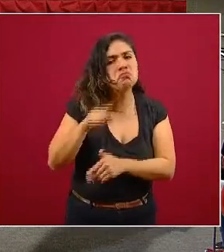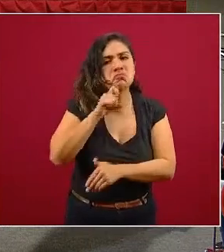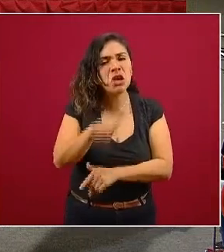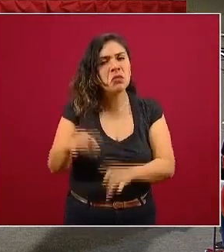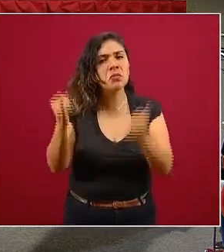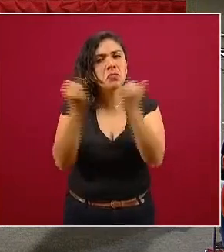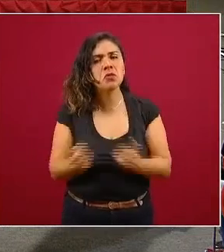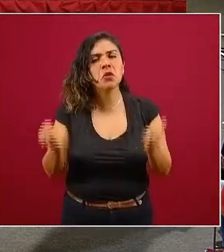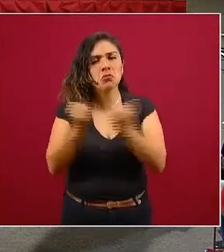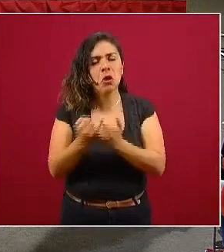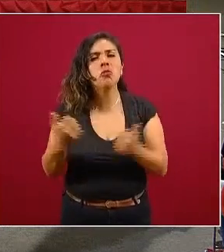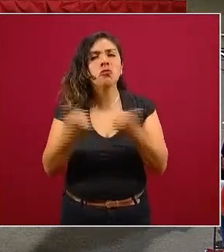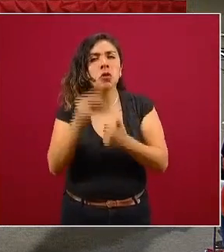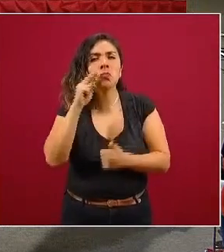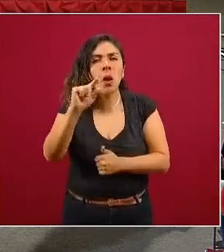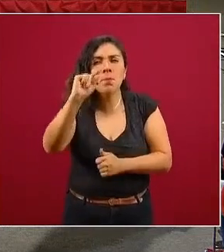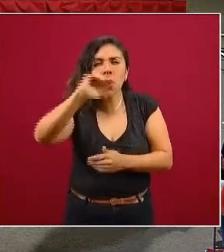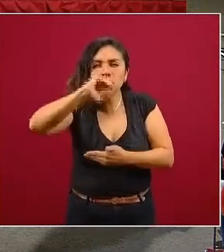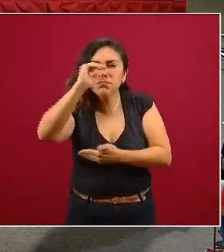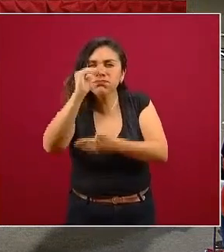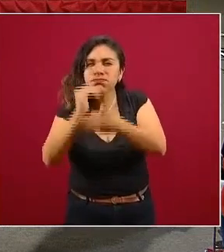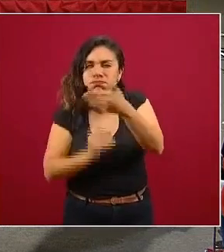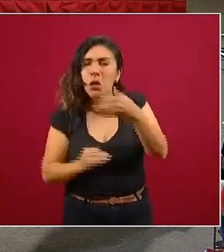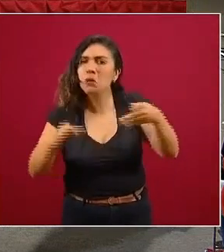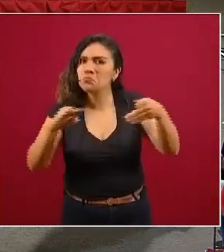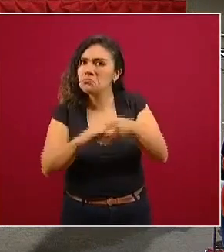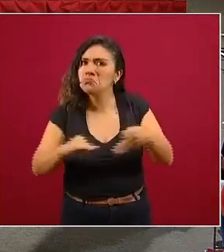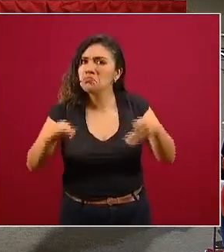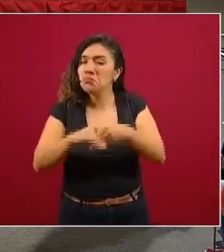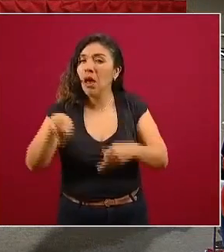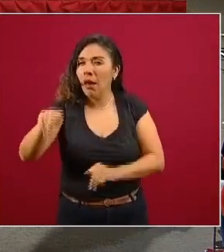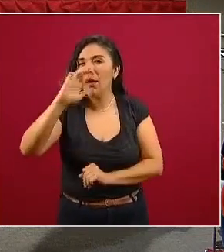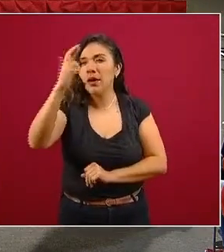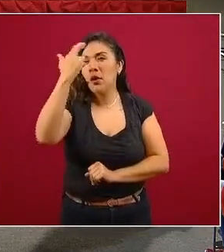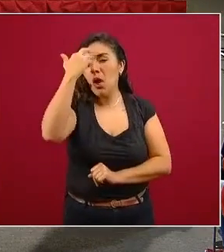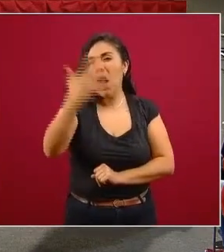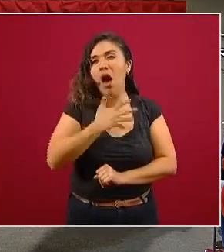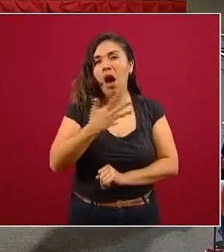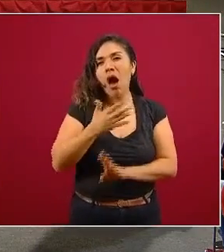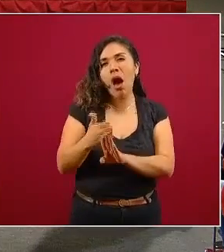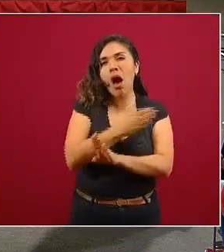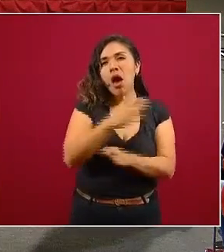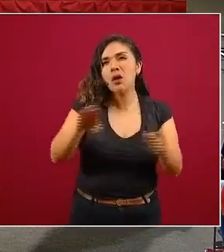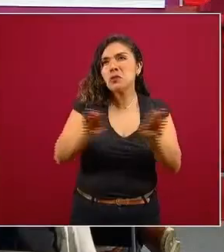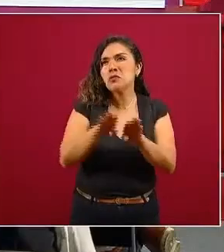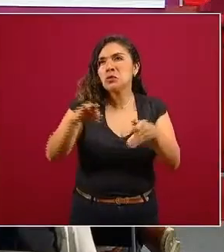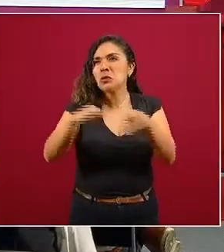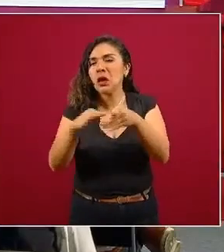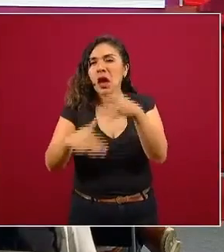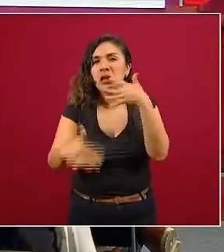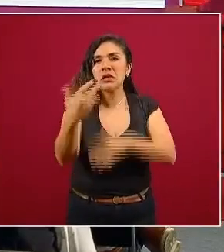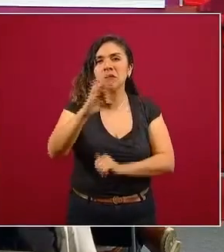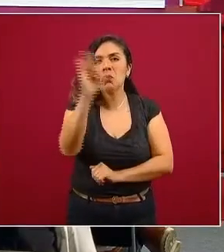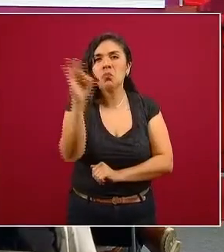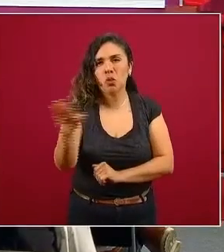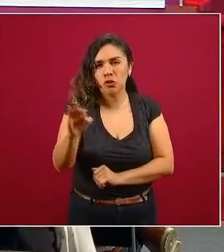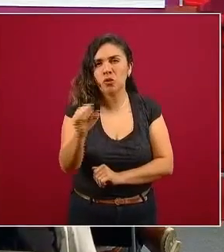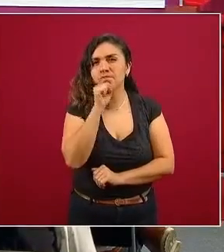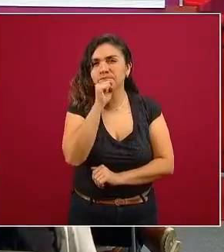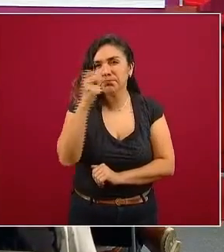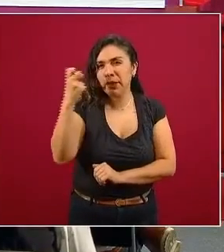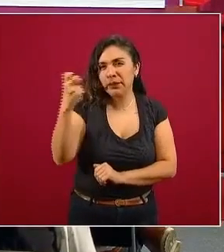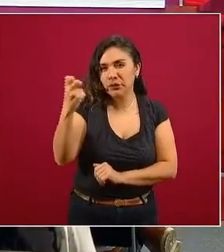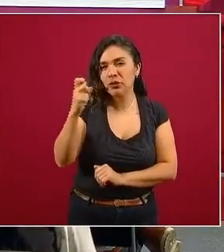y ha presentado una disminución también constante, recordando que habíamos estado en alrededor de un 15% en relación al